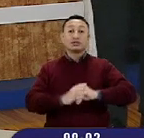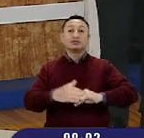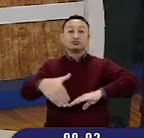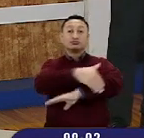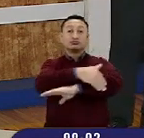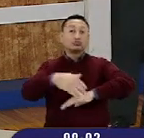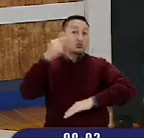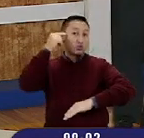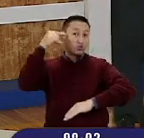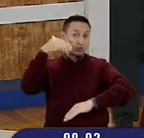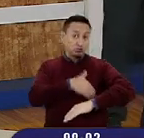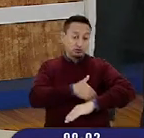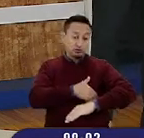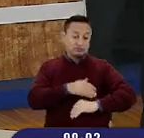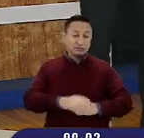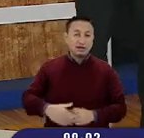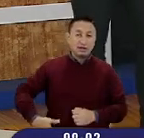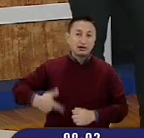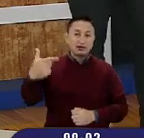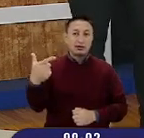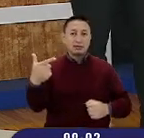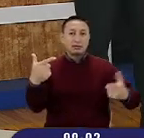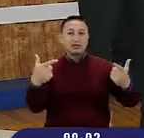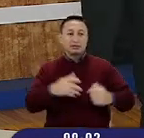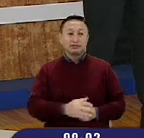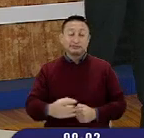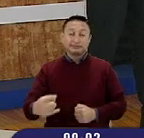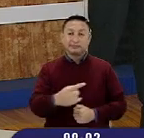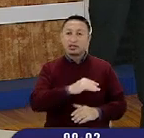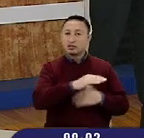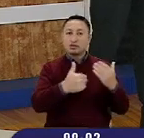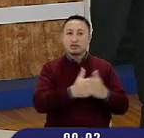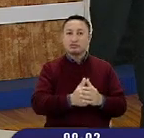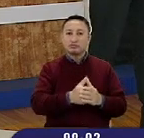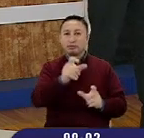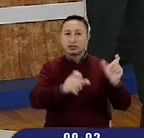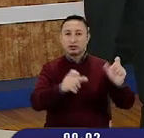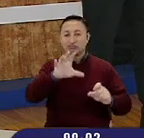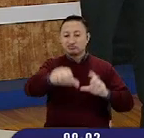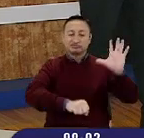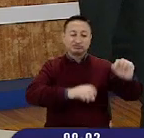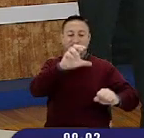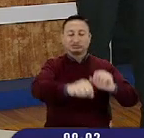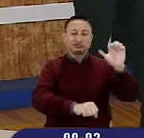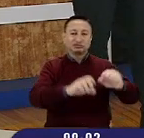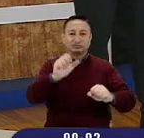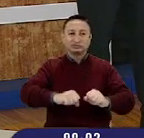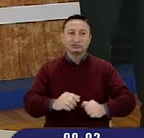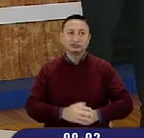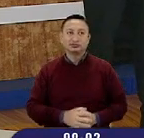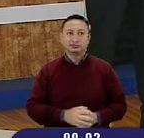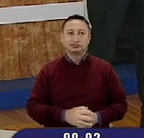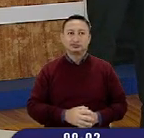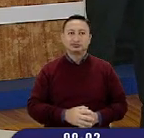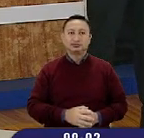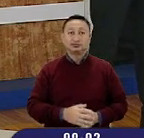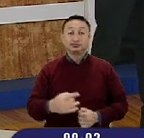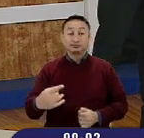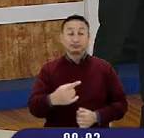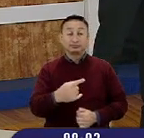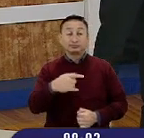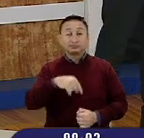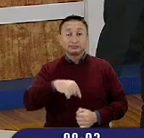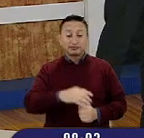Bolívar con pistola en mano. Hicieron lo que de costumbre, ¿no? Intentar fastidiarnos y robarnos